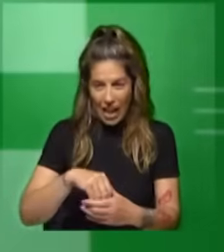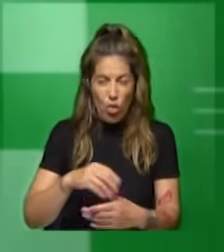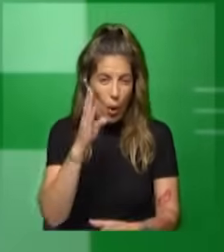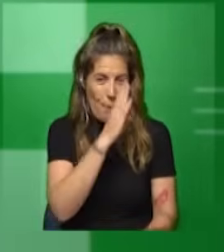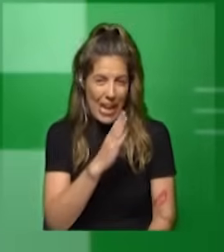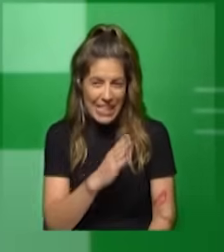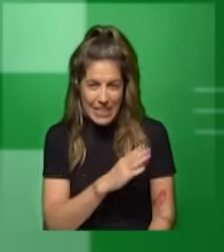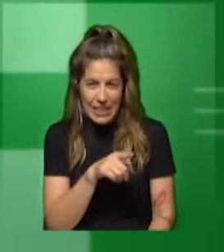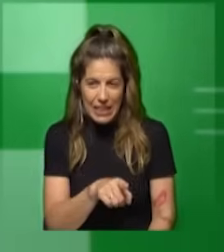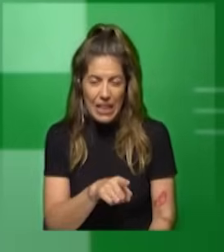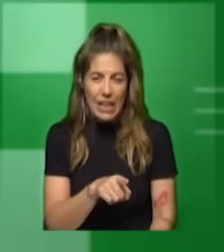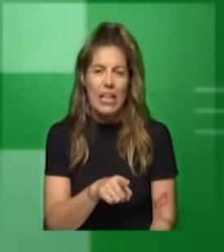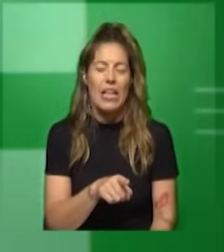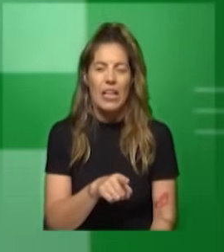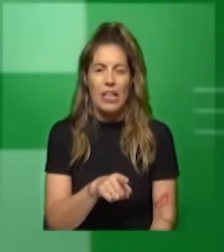Brasil